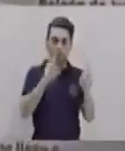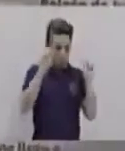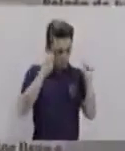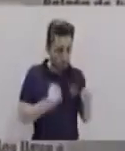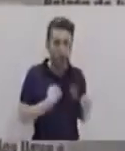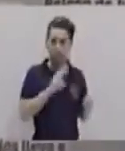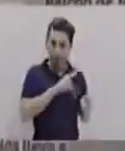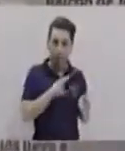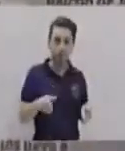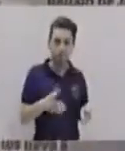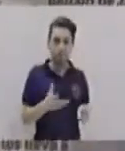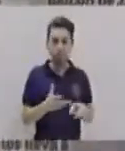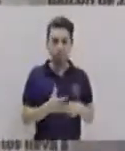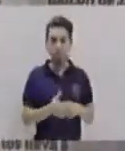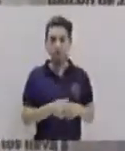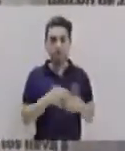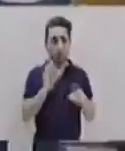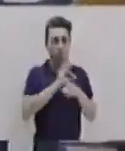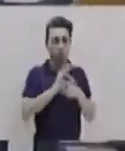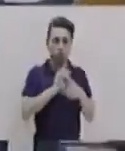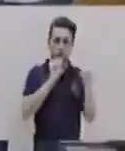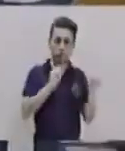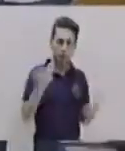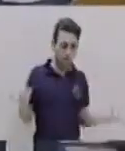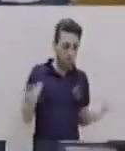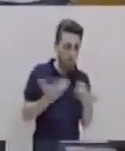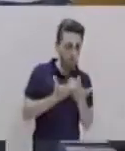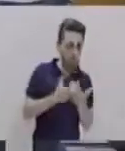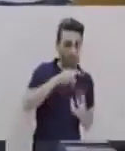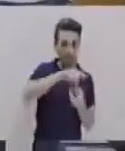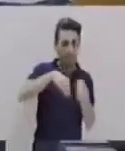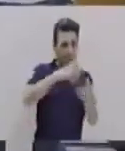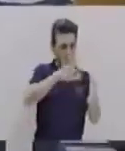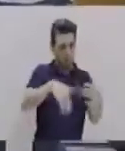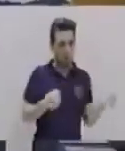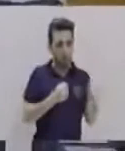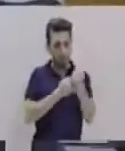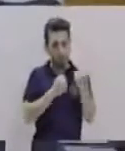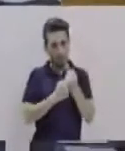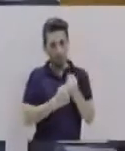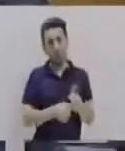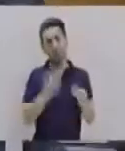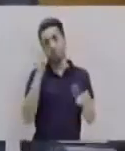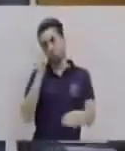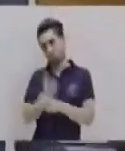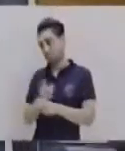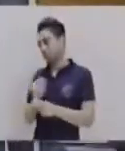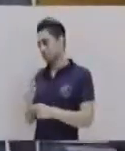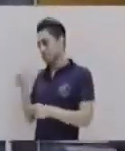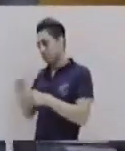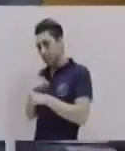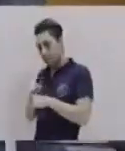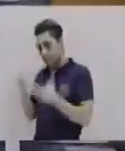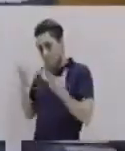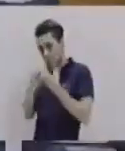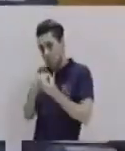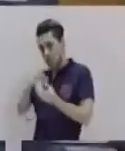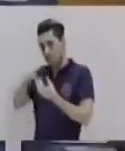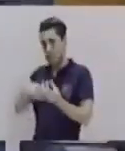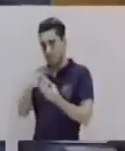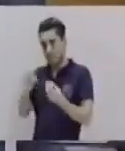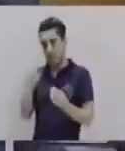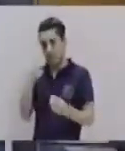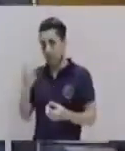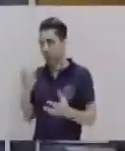discapacidad. Entonces démosles inclusión a ellos, participemos en casa como familia y apoyémoslos. Perfecto, y poderlo practicar en familia en esos